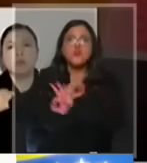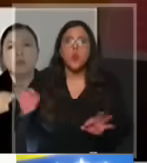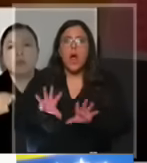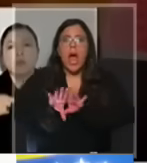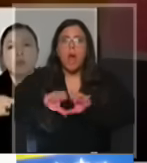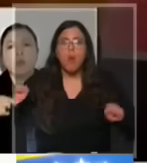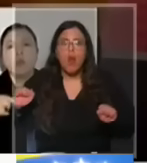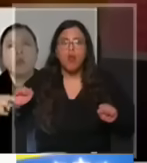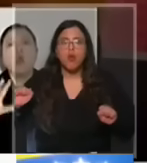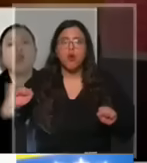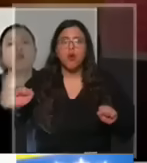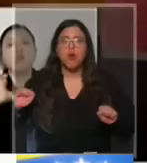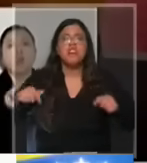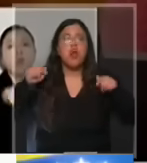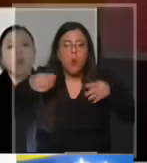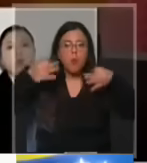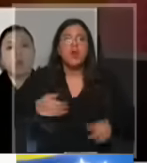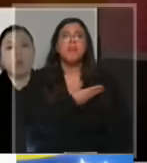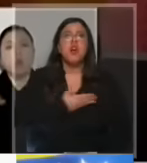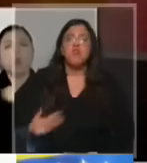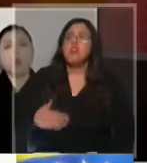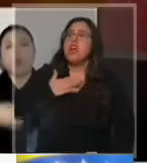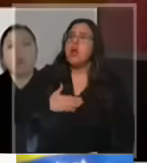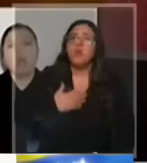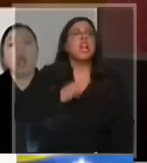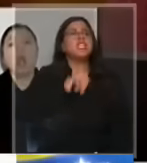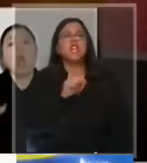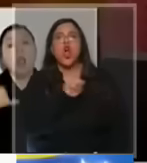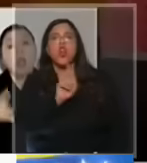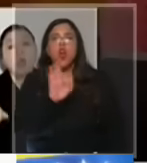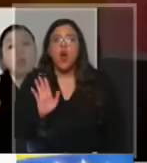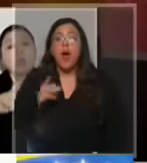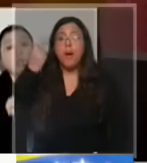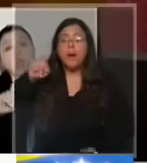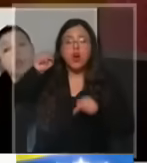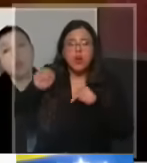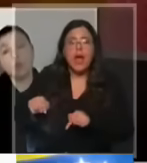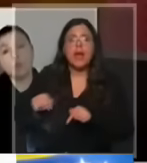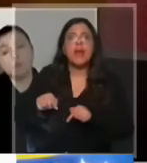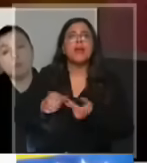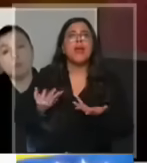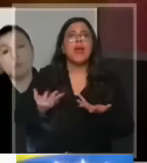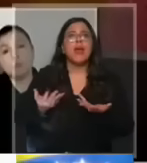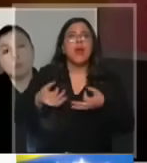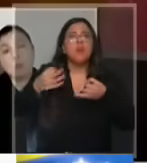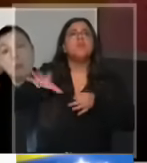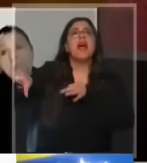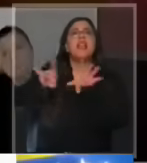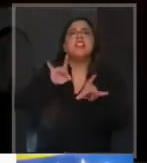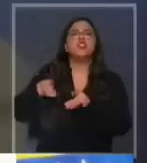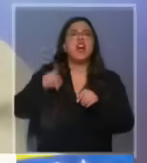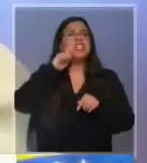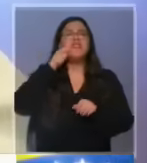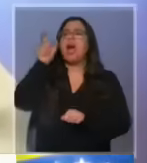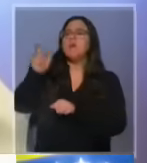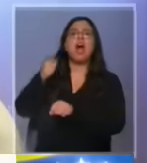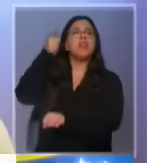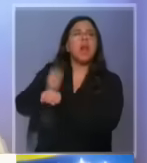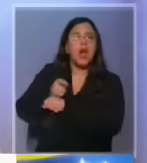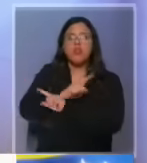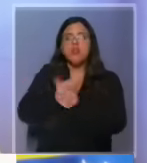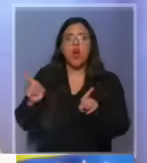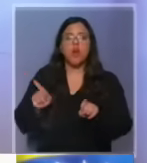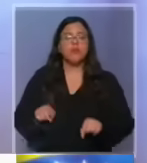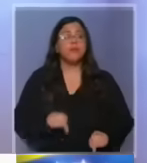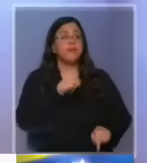acuerdo que a un gobierno que les puede gustar o no, pero que tiene elecciones, se le trate de dictadura. En el debate